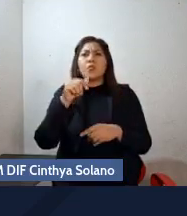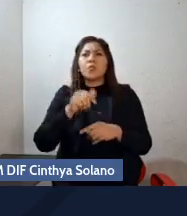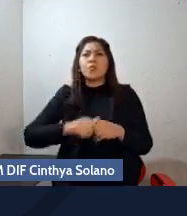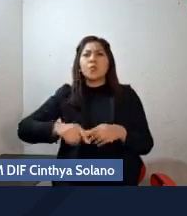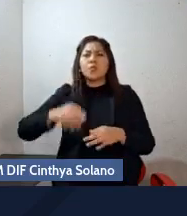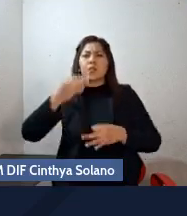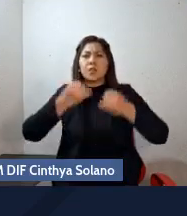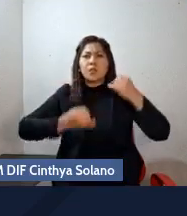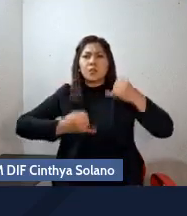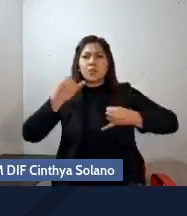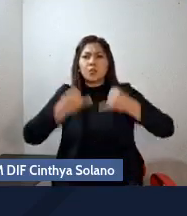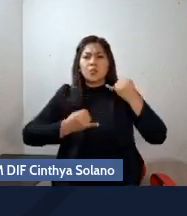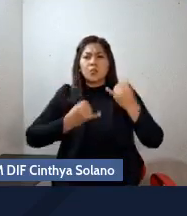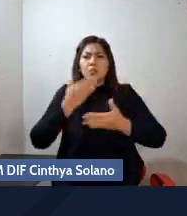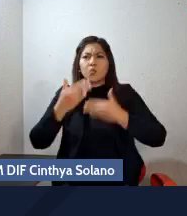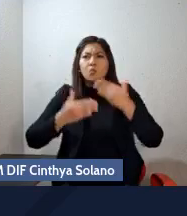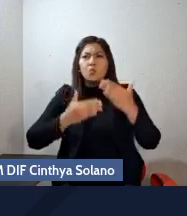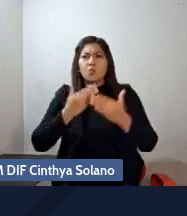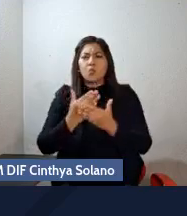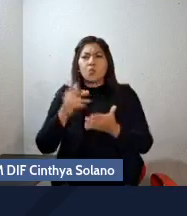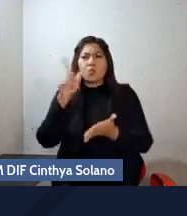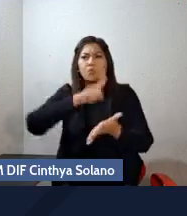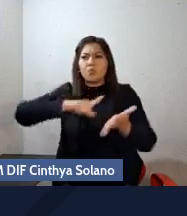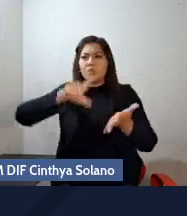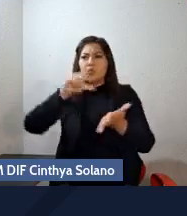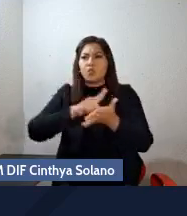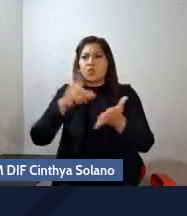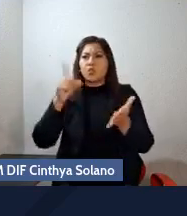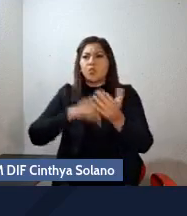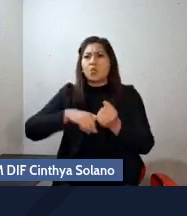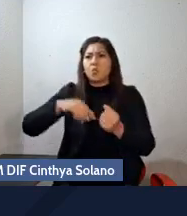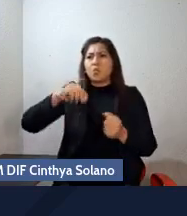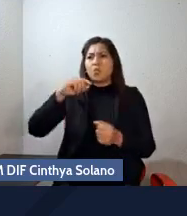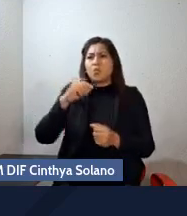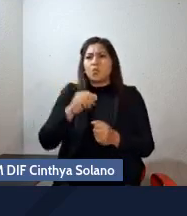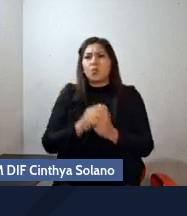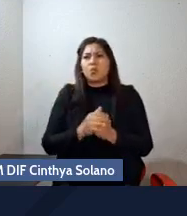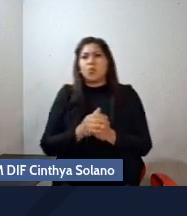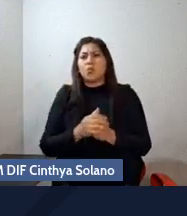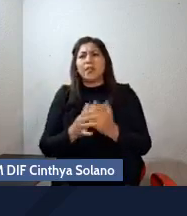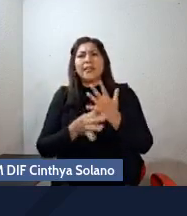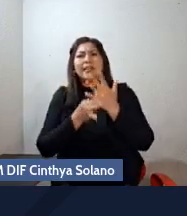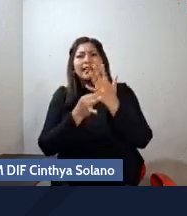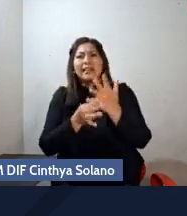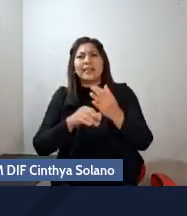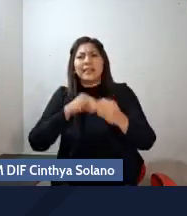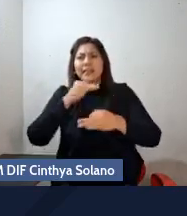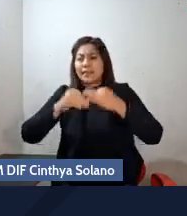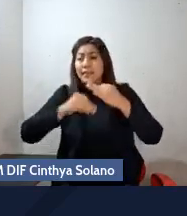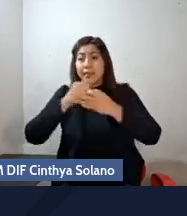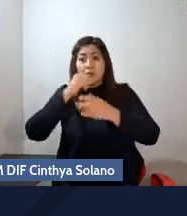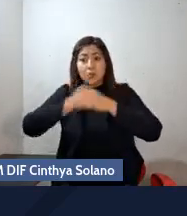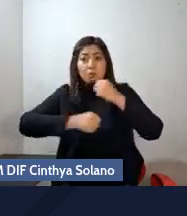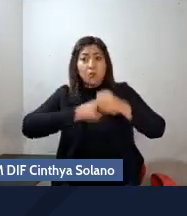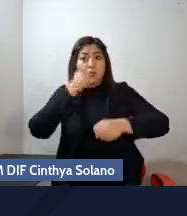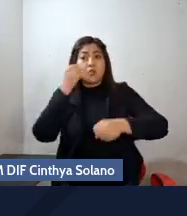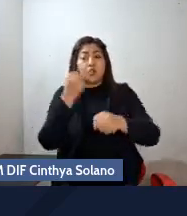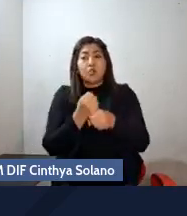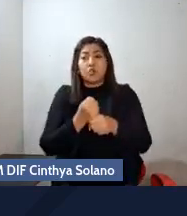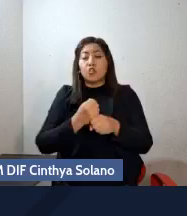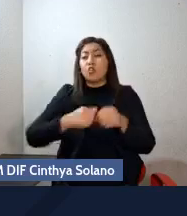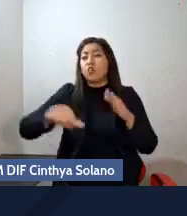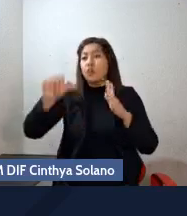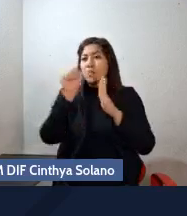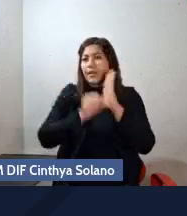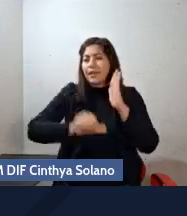México, todo el año, no solo porque ya ve que, bueno, pues el septiembre es el mes del testamento y pues hay ciertas promociones